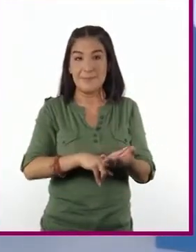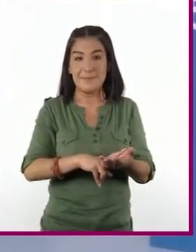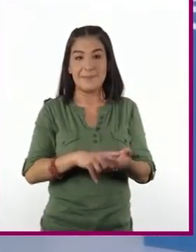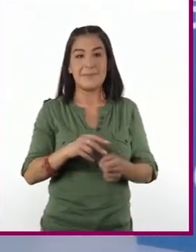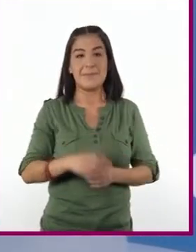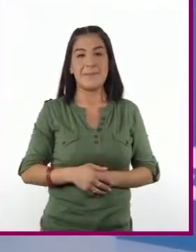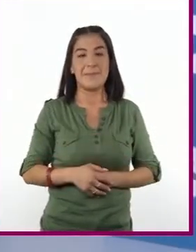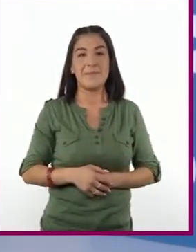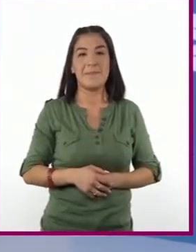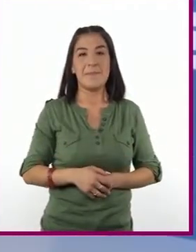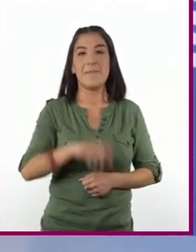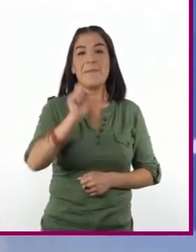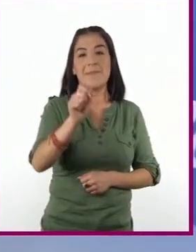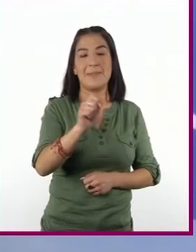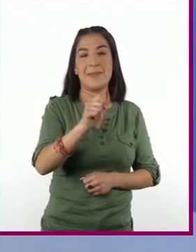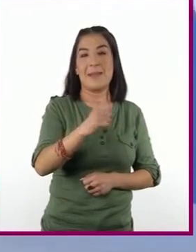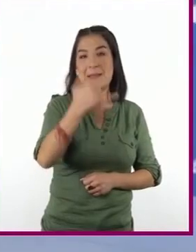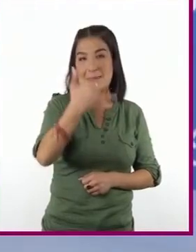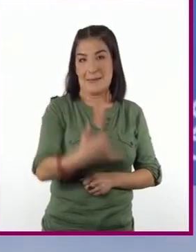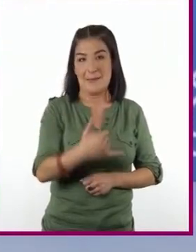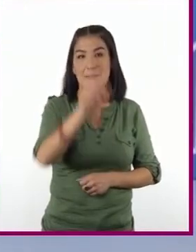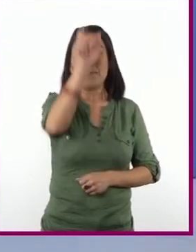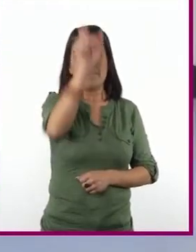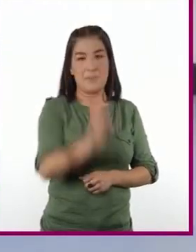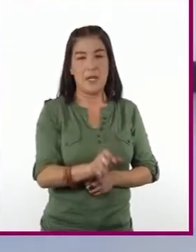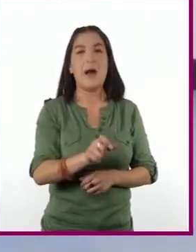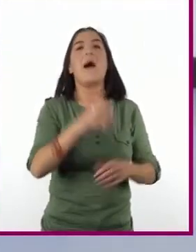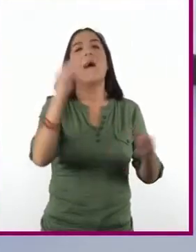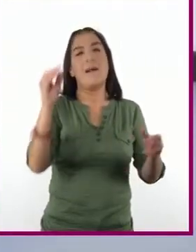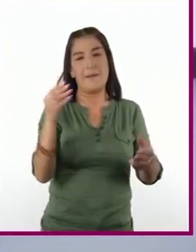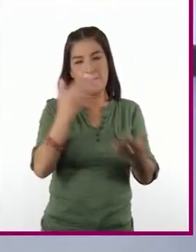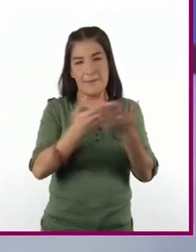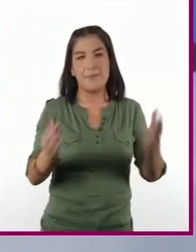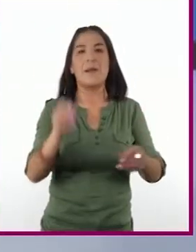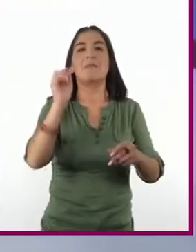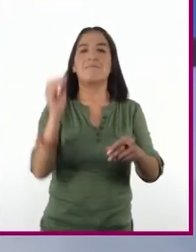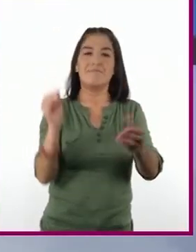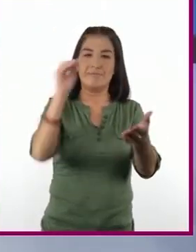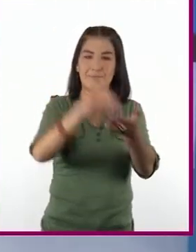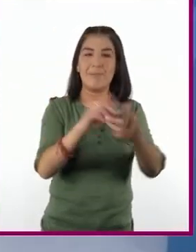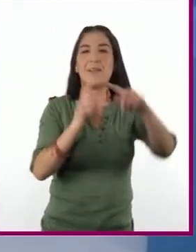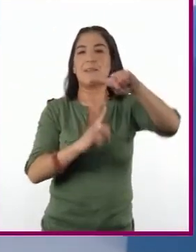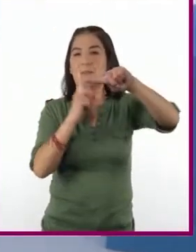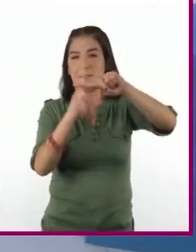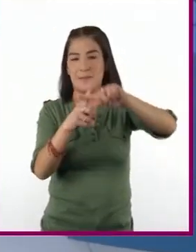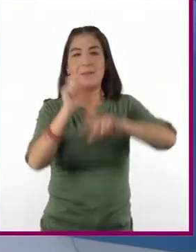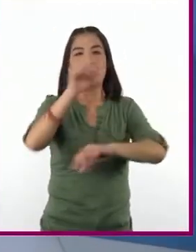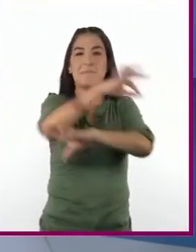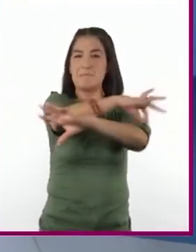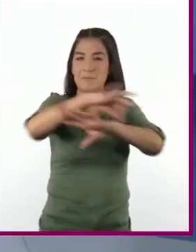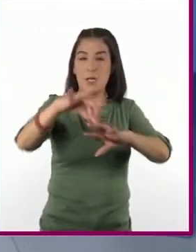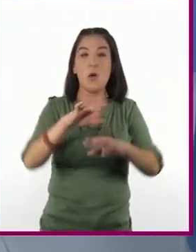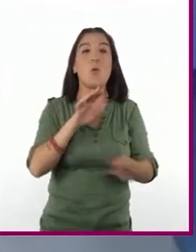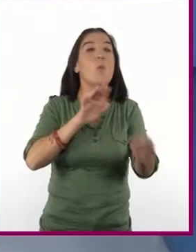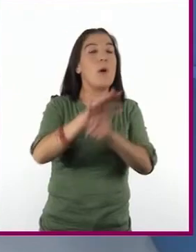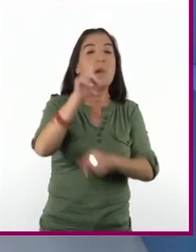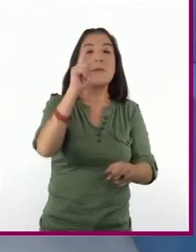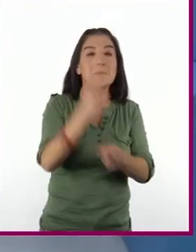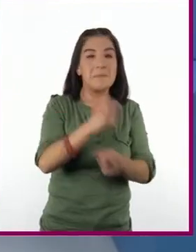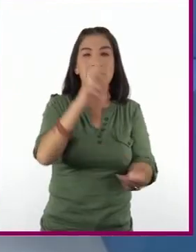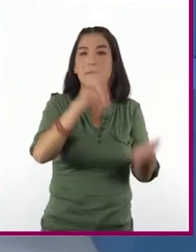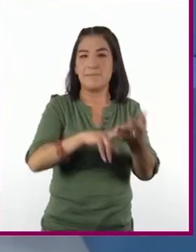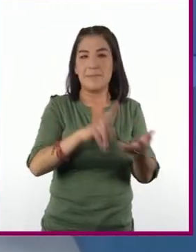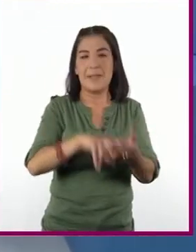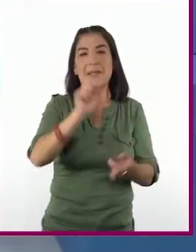de y en la tabla, vamos a graficar en el plano cartesiano. Sabemos que el primer valor pertenece al eje de